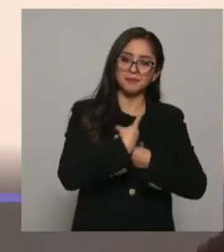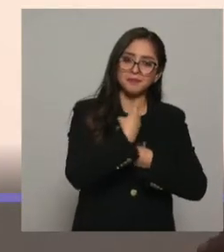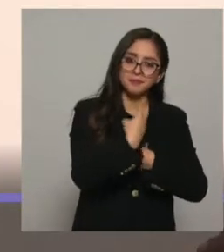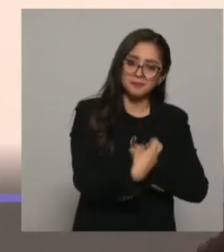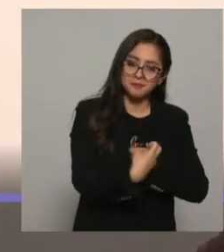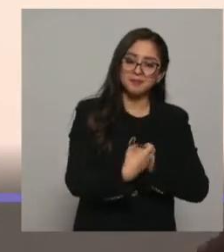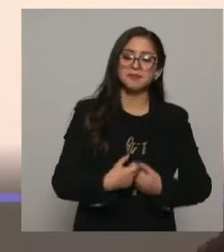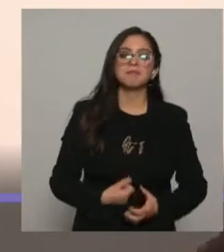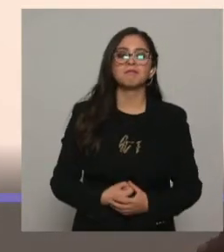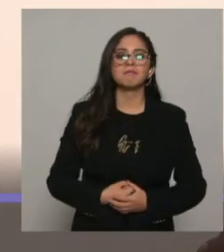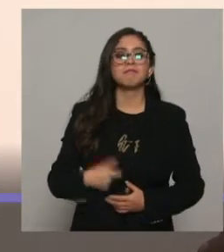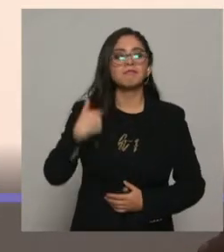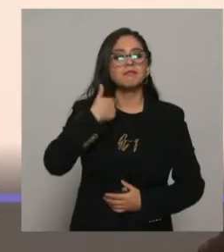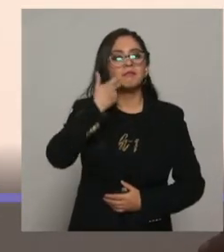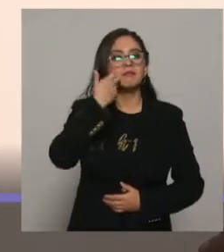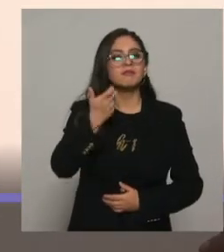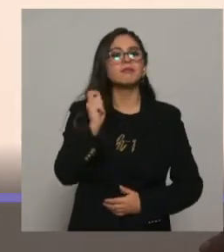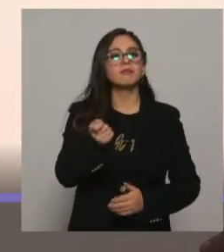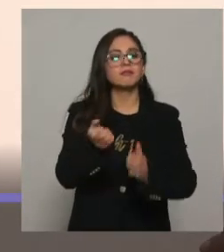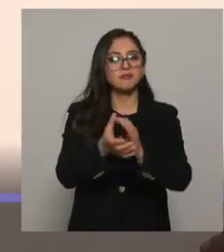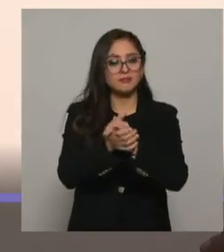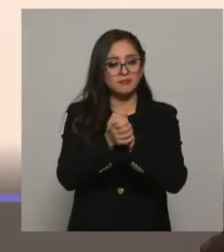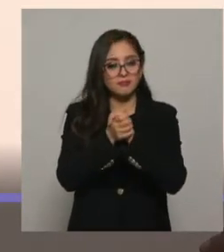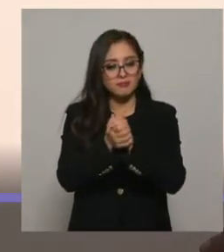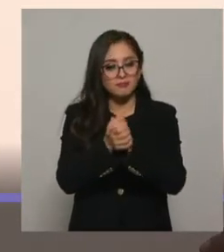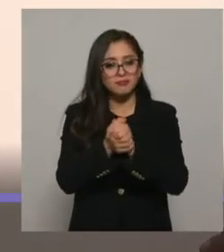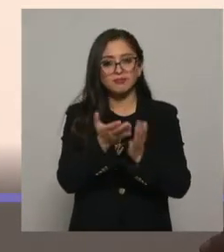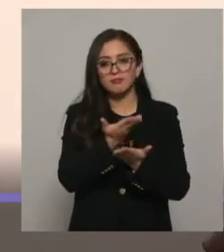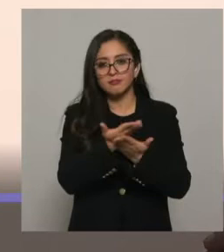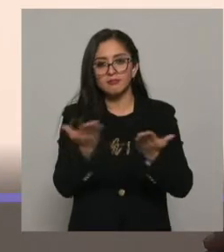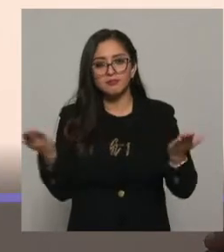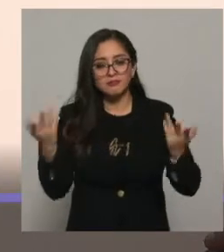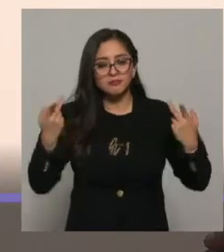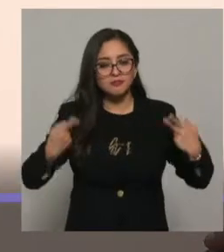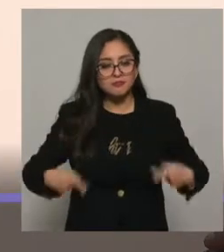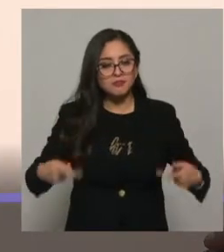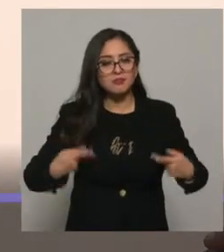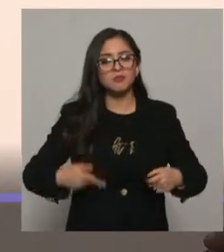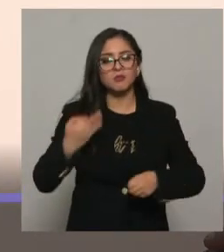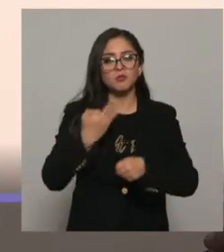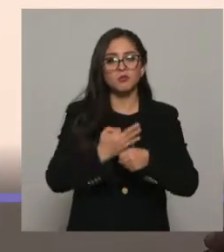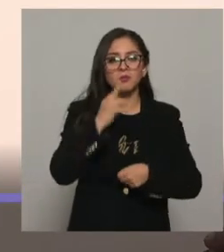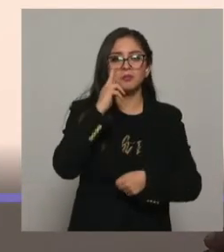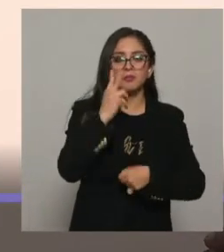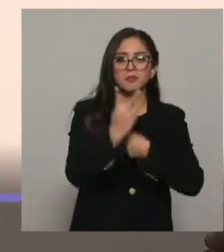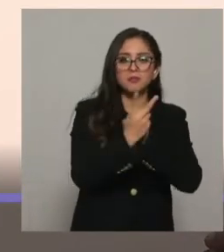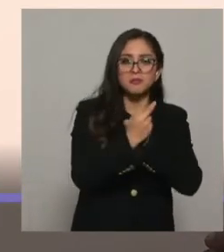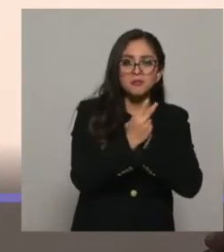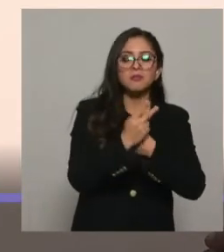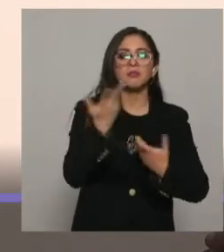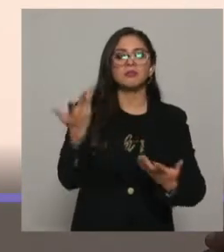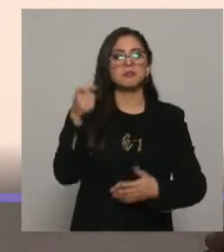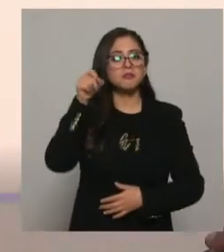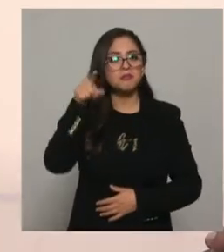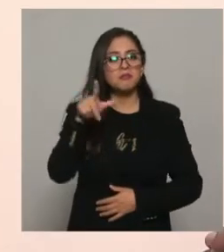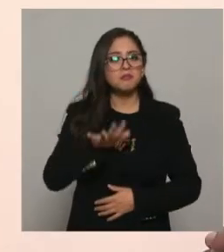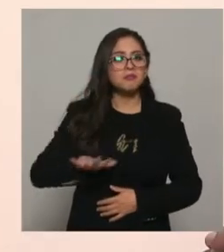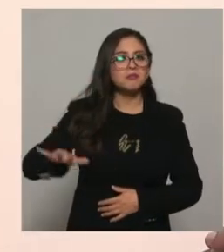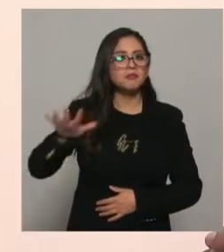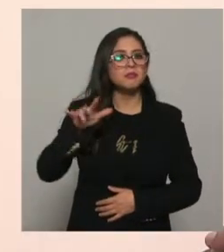un saludo muy afectuoso a nuestro público, al que nos está viendo, y desde luego que ahí está Azcapotzalco.